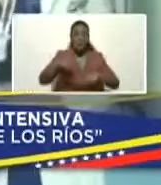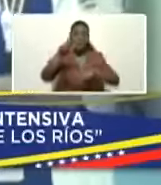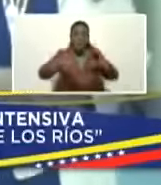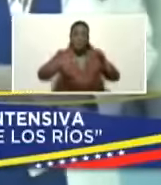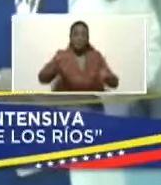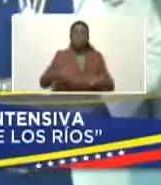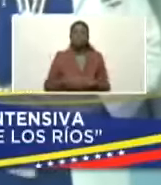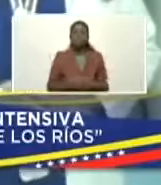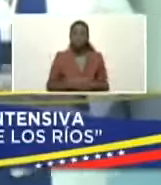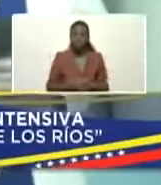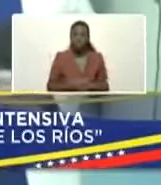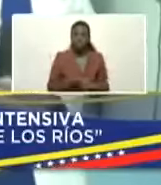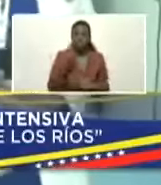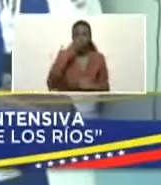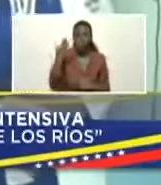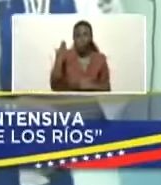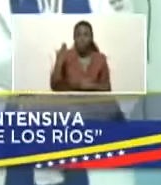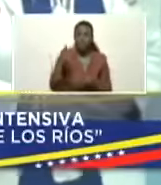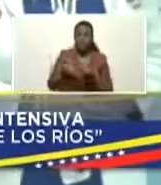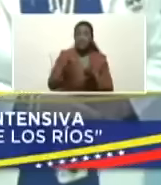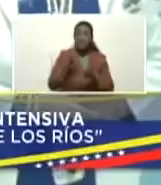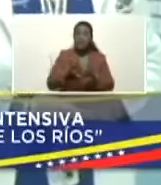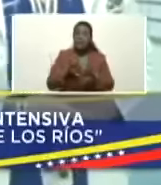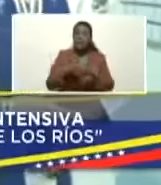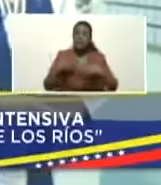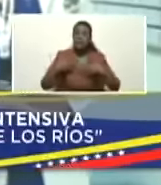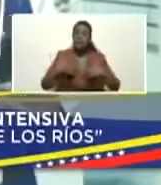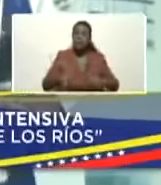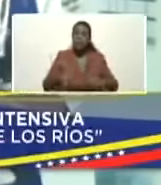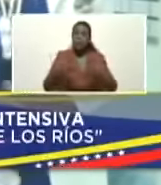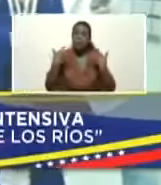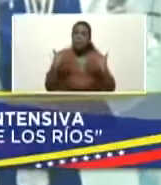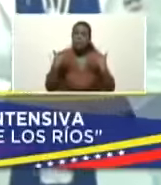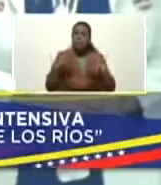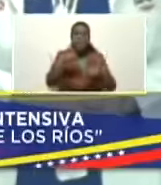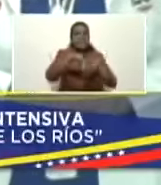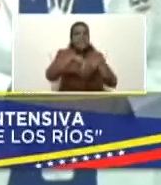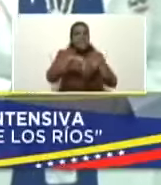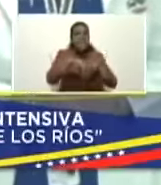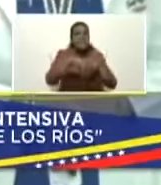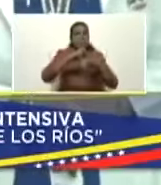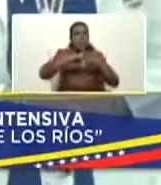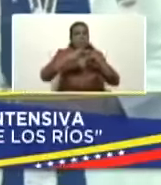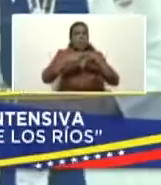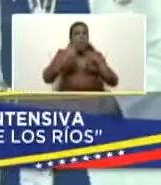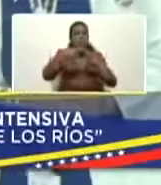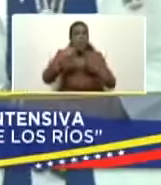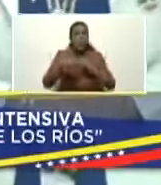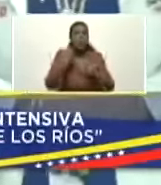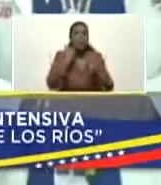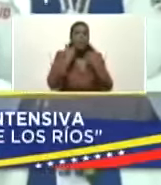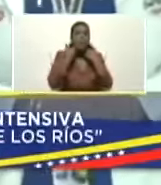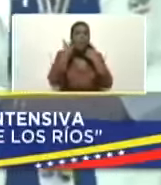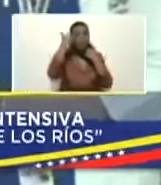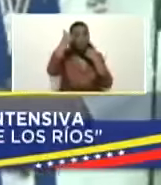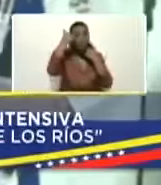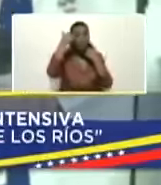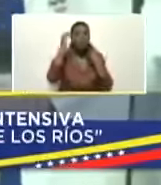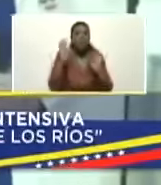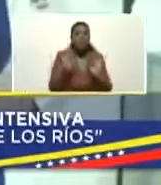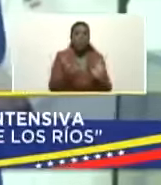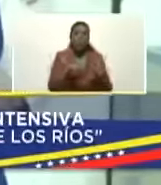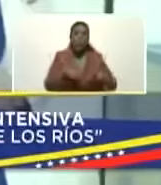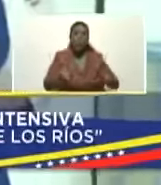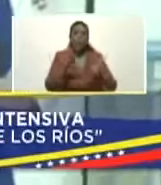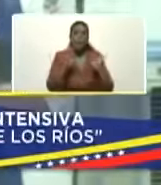pacientes que se encuentran delicados, son pacientes críticos, niños que están críticos por diversas patologías, y aquí nos encontramos con